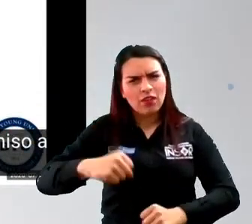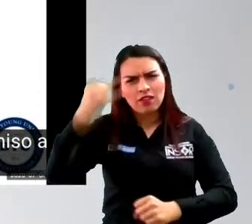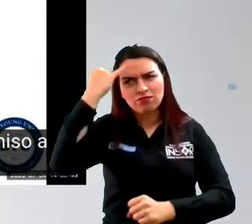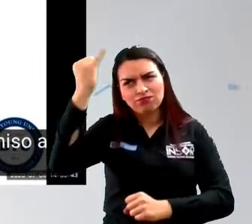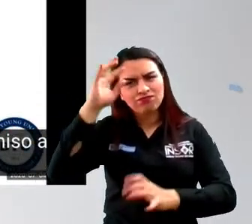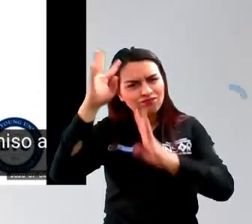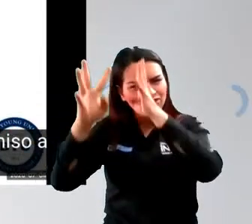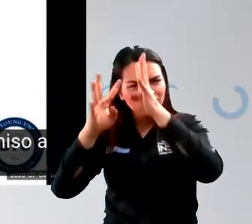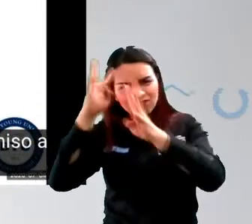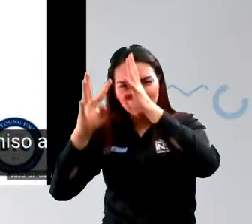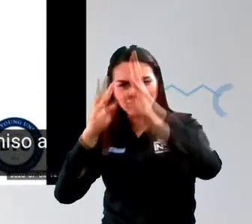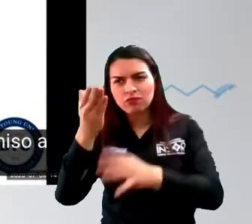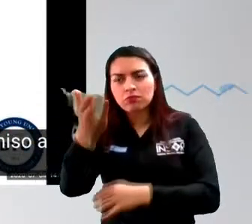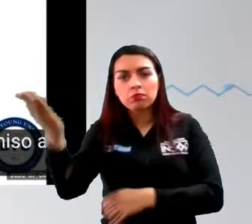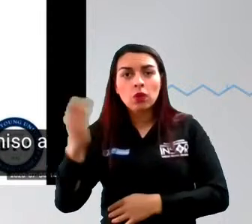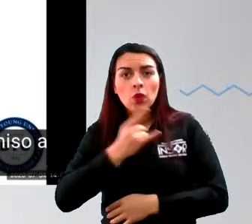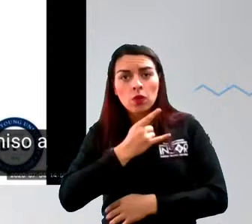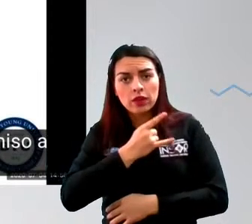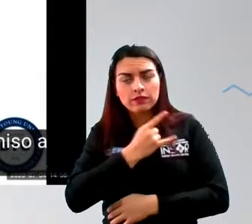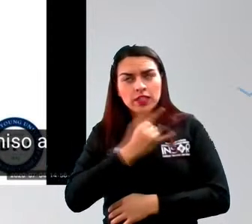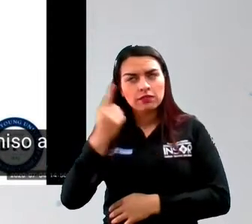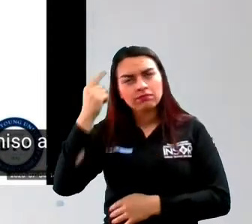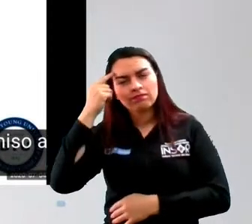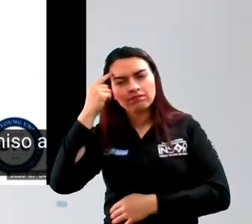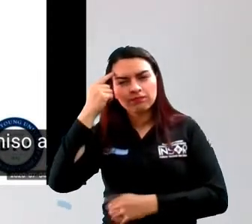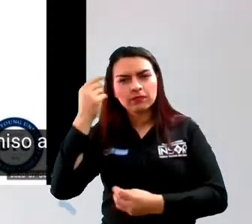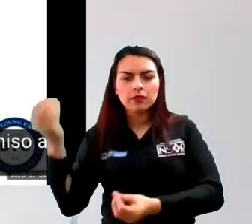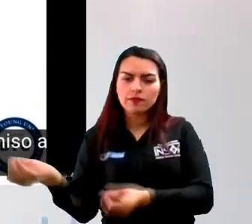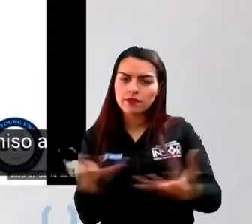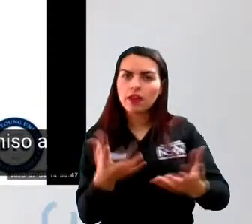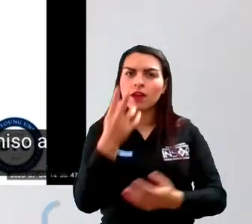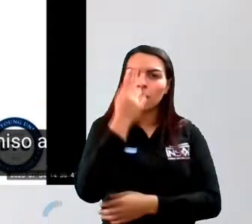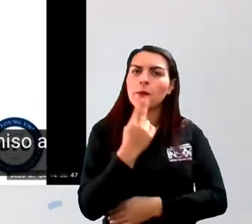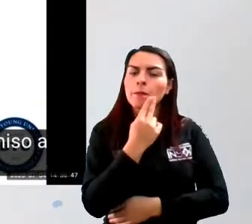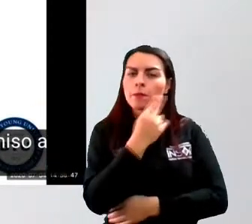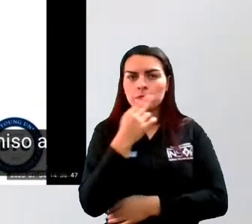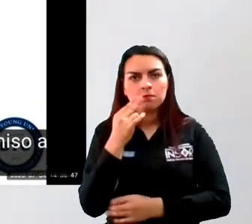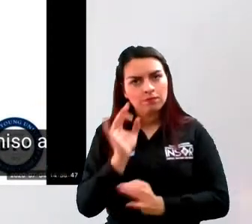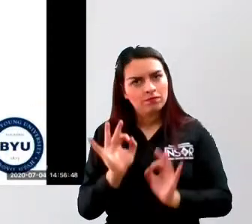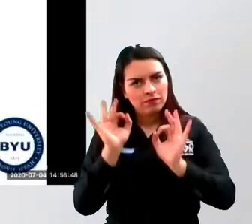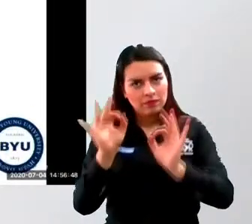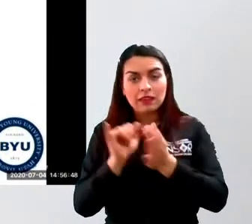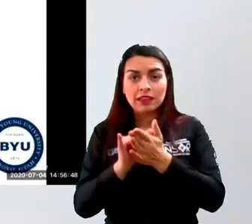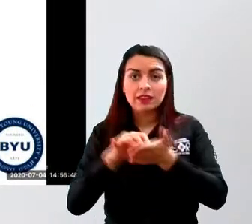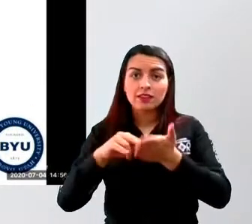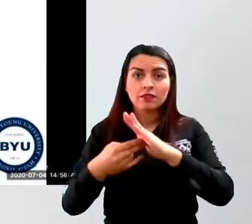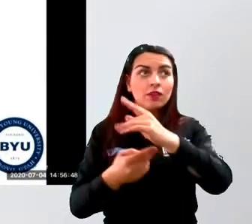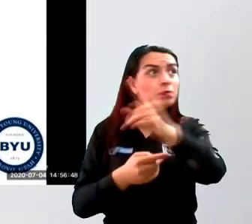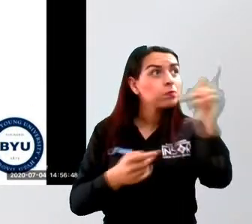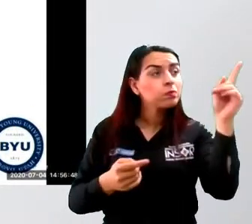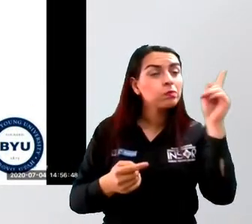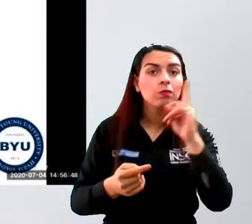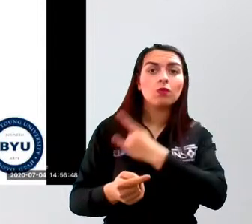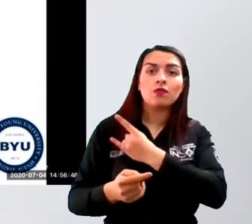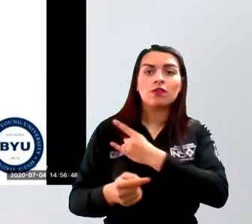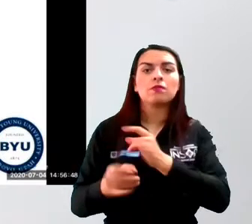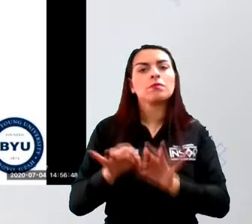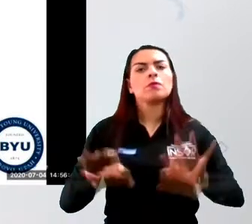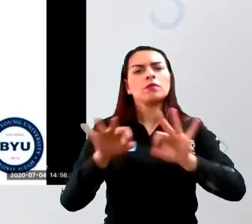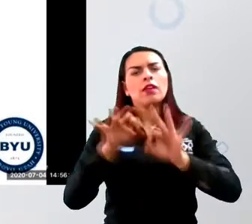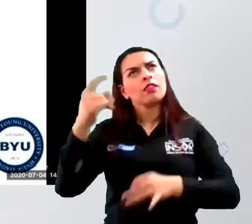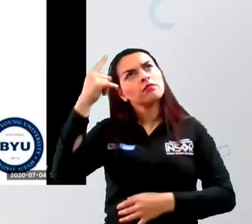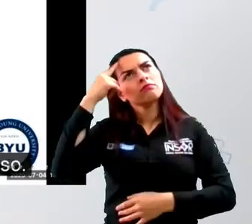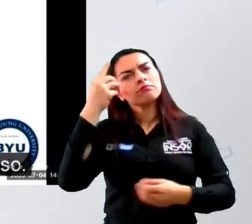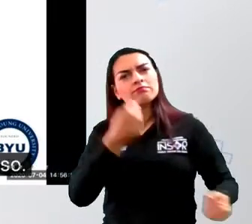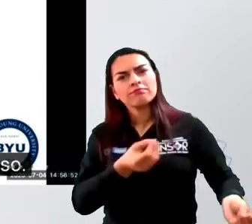pueden pensar acerca de lograr compromiso con lo que las universidades deben pensar en